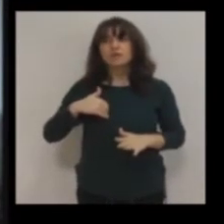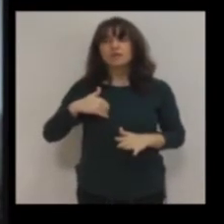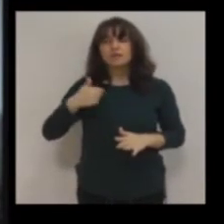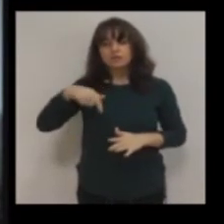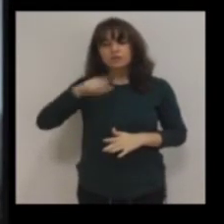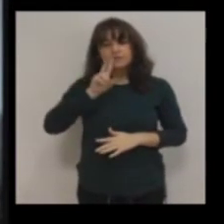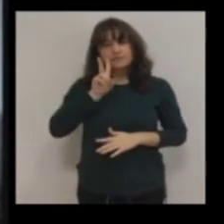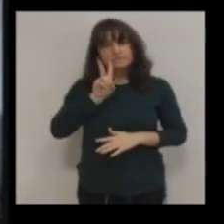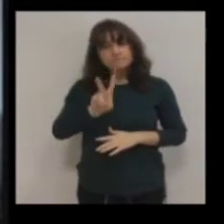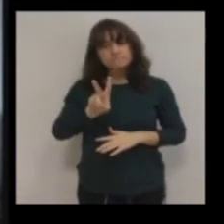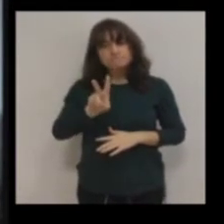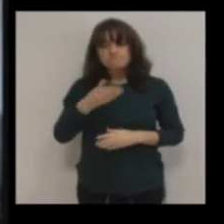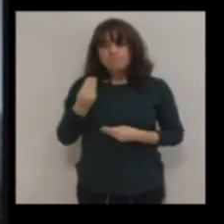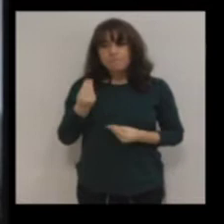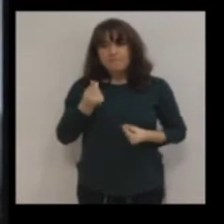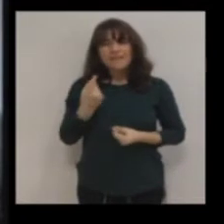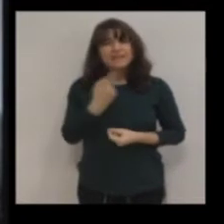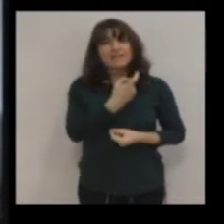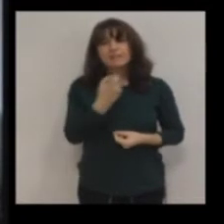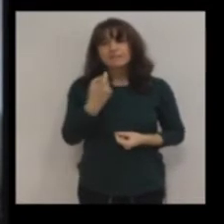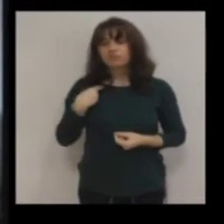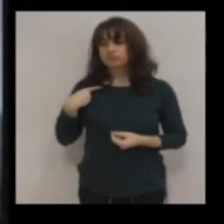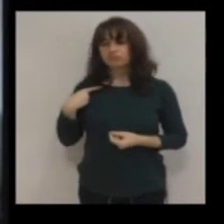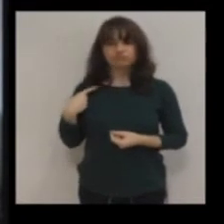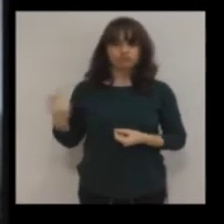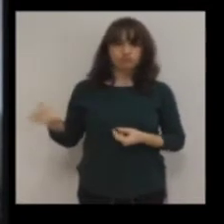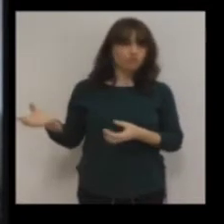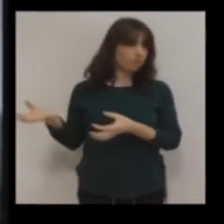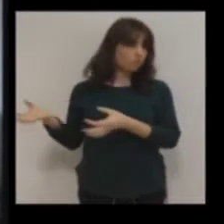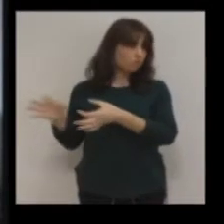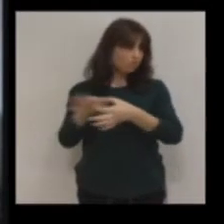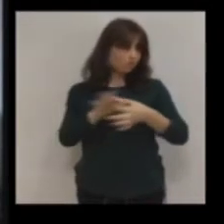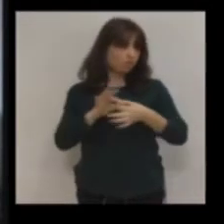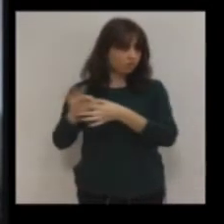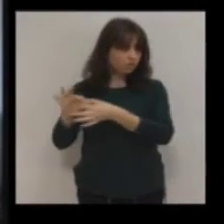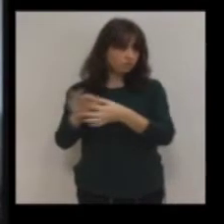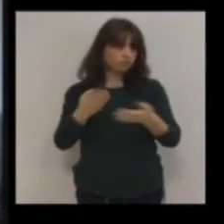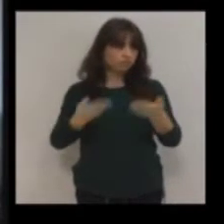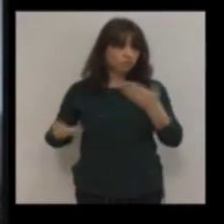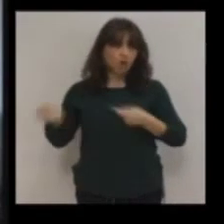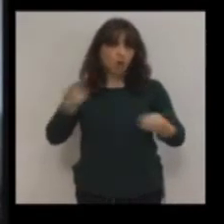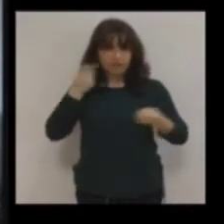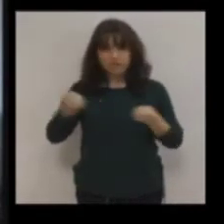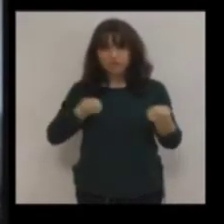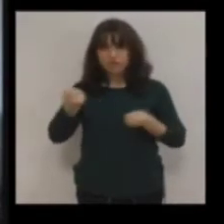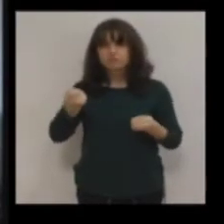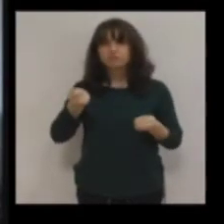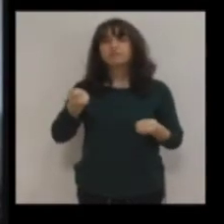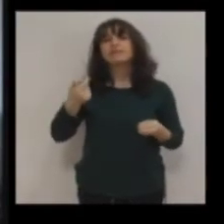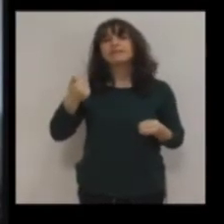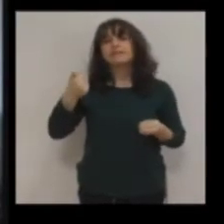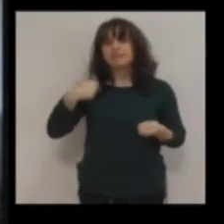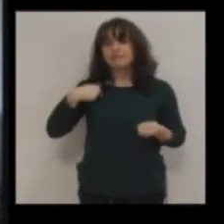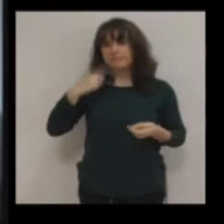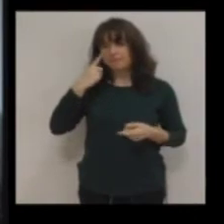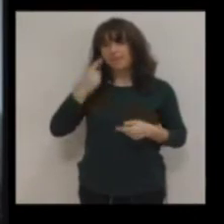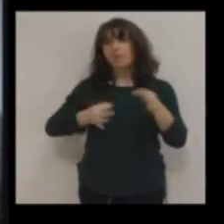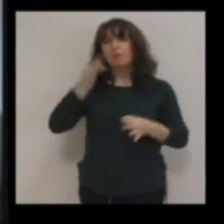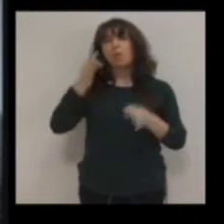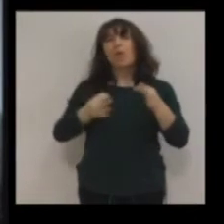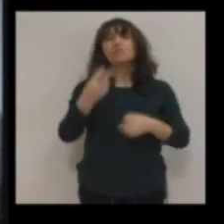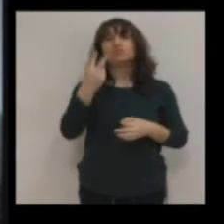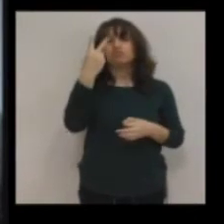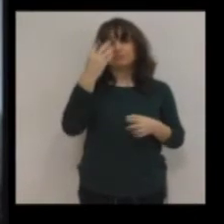que necesitamos coordinarnos, de tal forma que ya existían 2 juzgados especializados, por ejemplo,